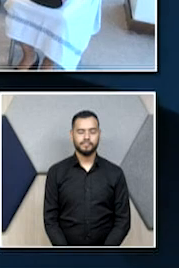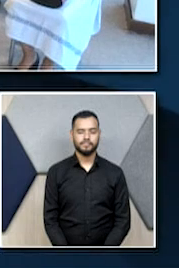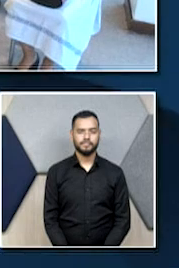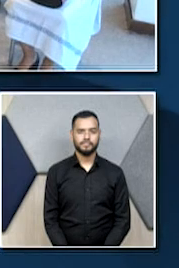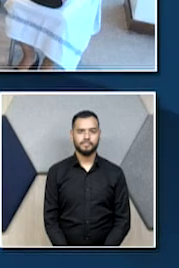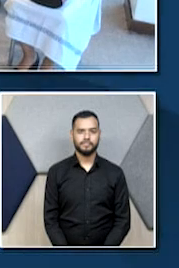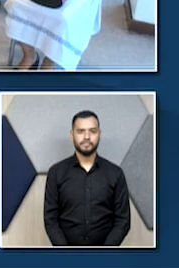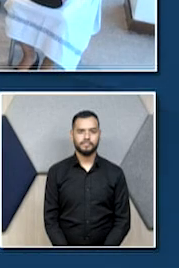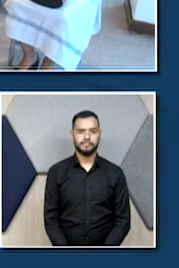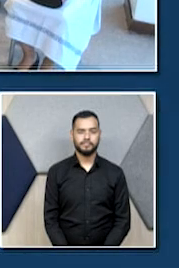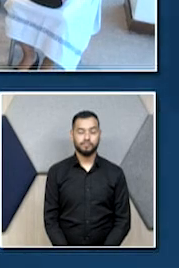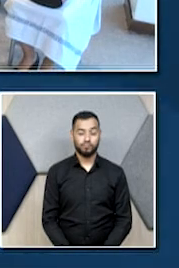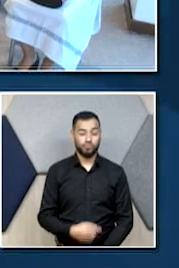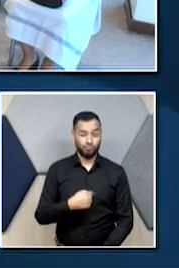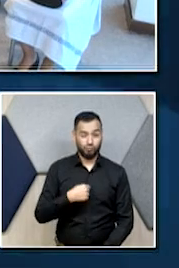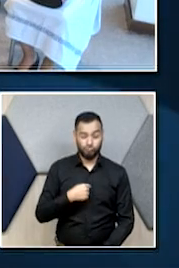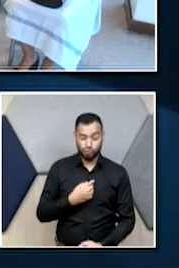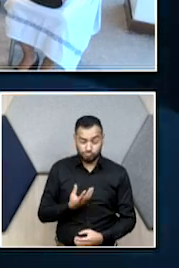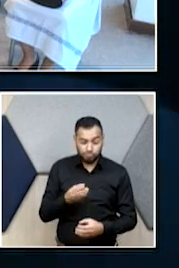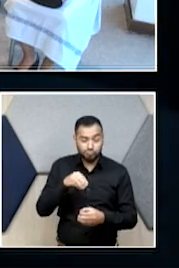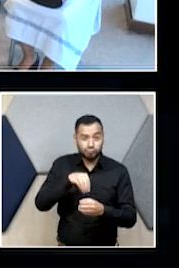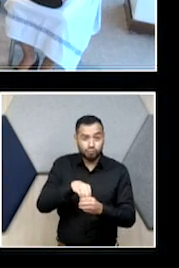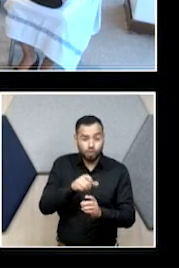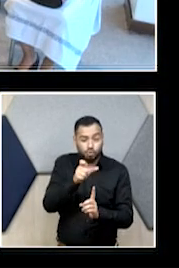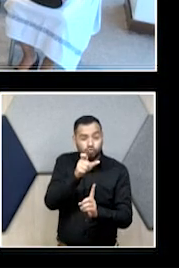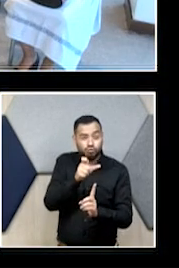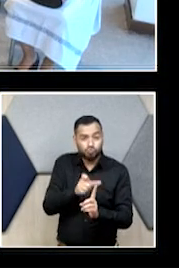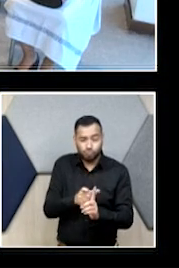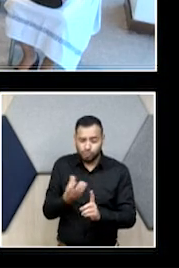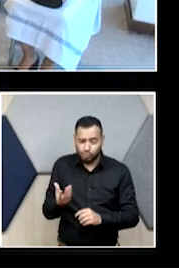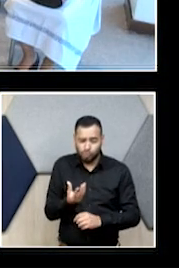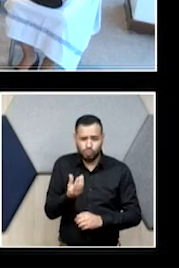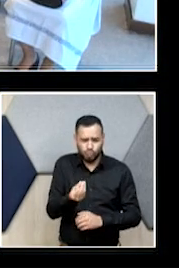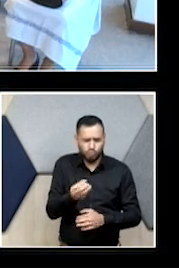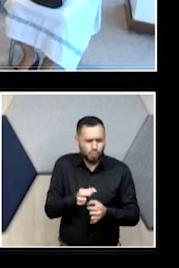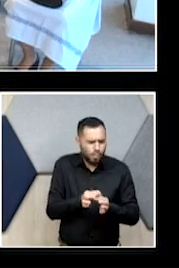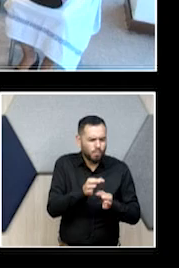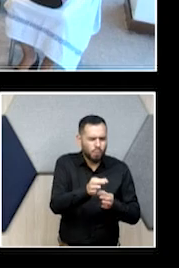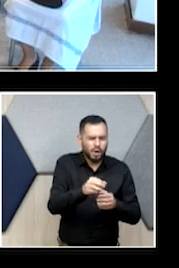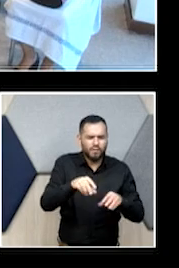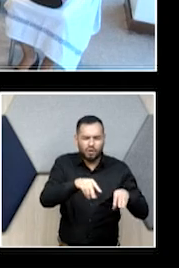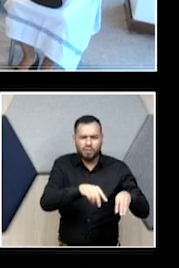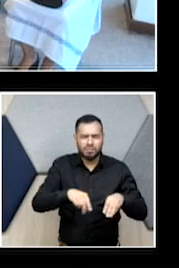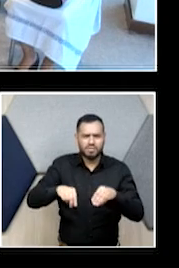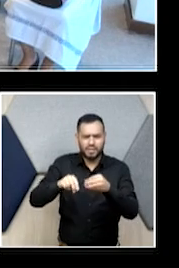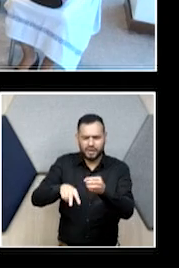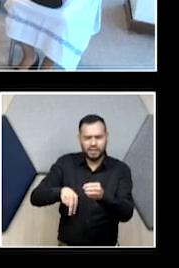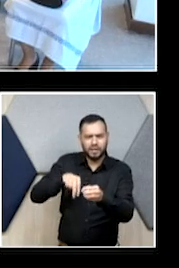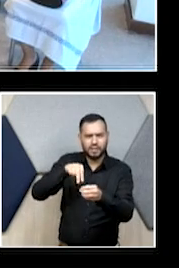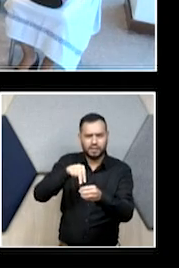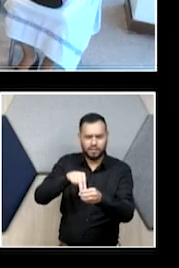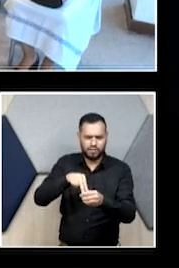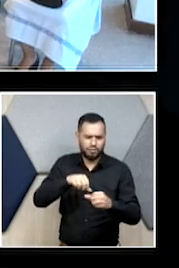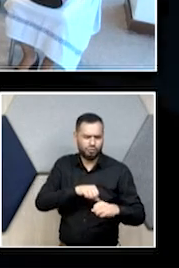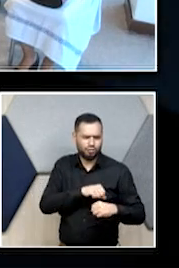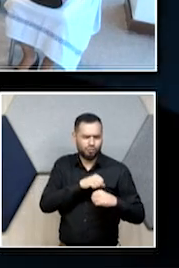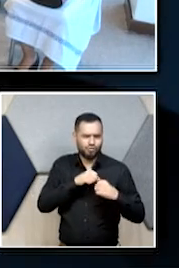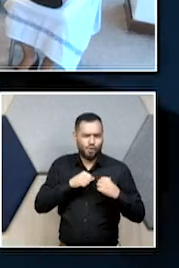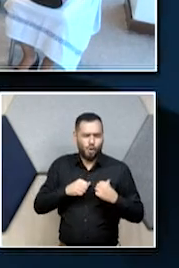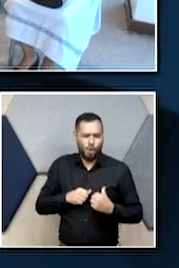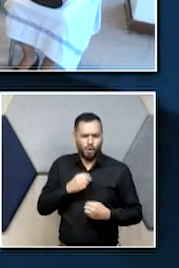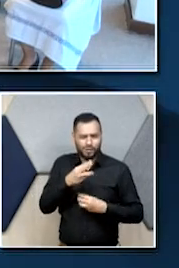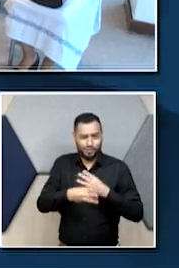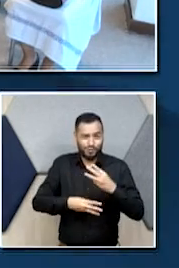Soy parte de un sujeto colectivo, de un pueblo y de un territorio indígena ubicado en el corazón del mundo, que con